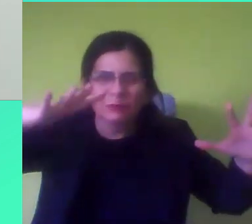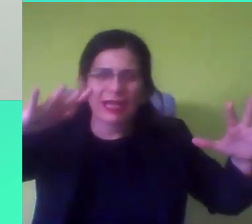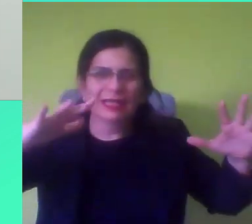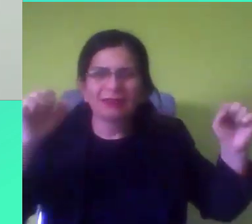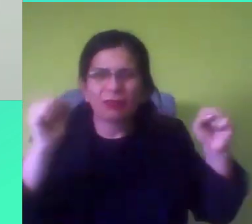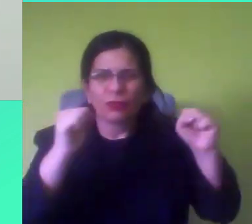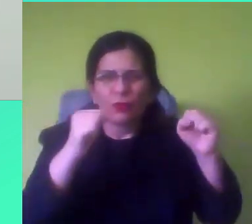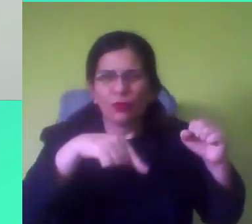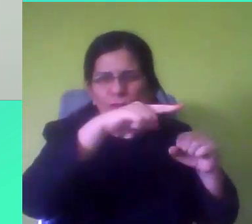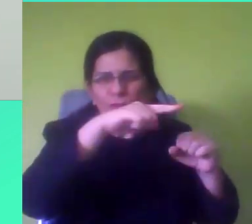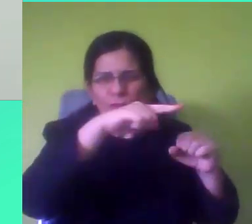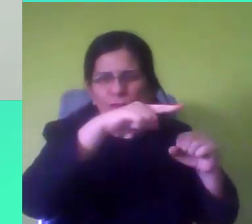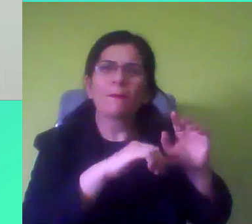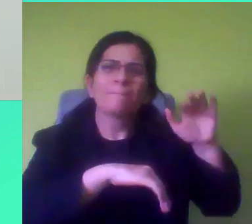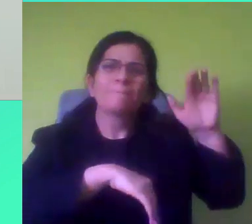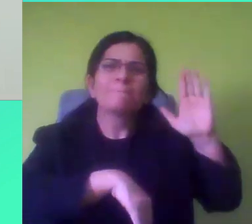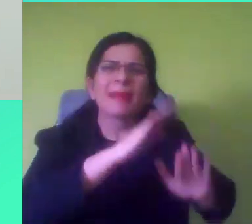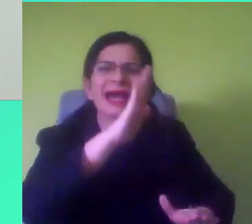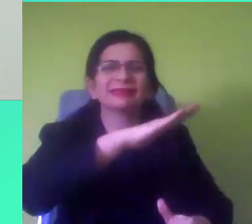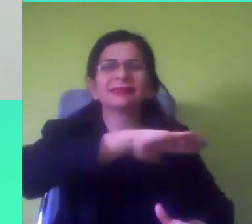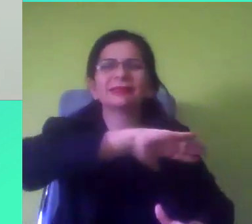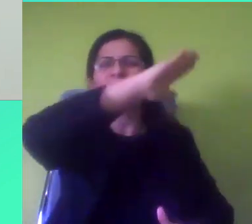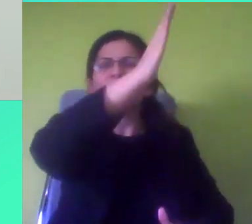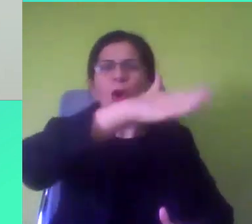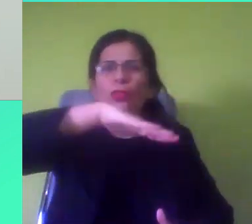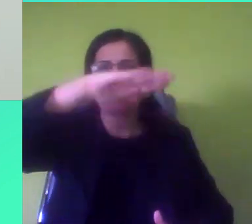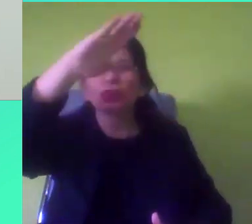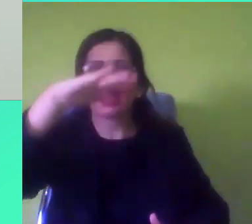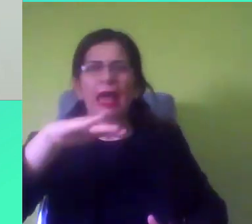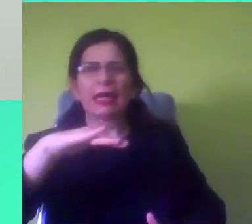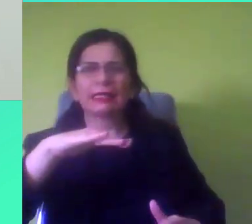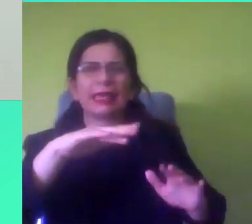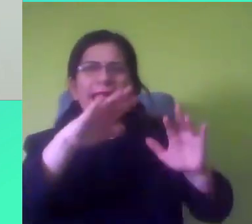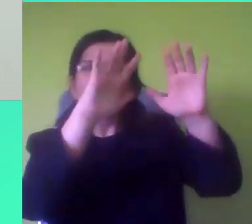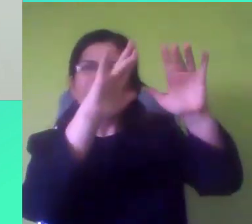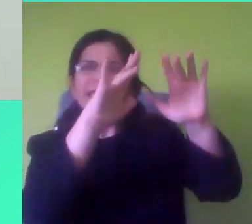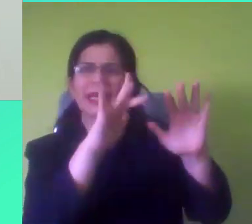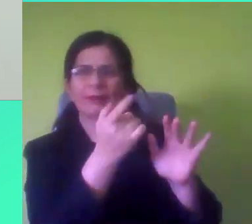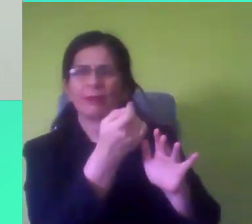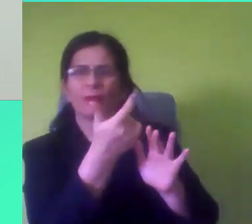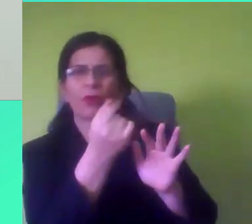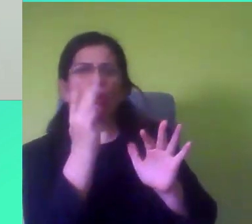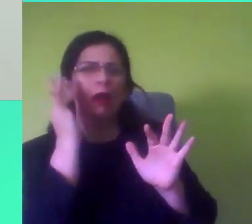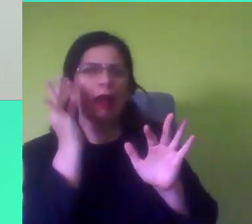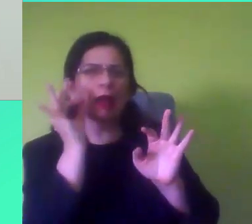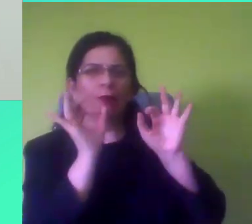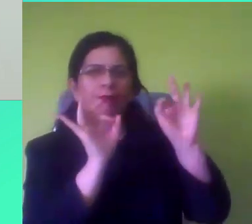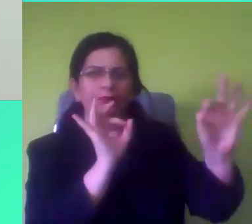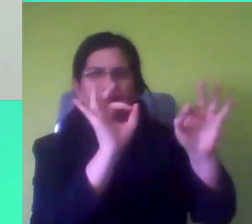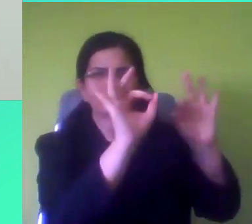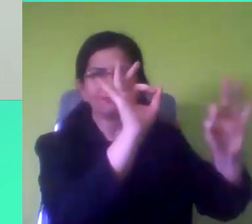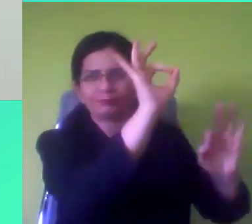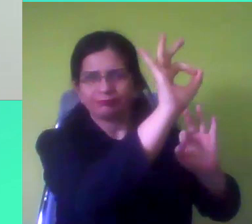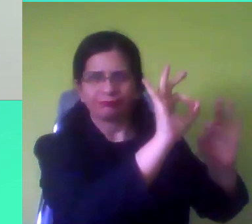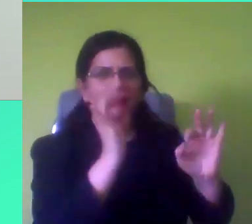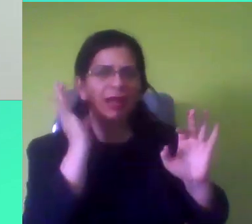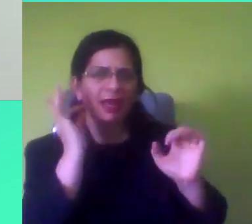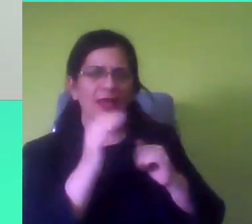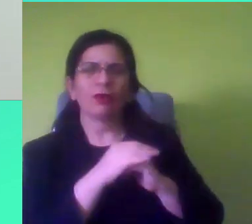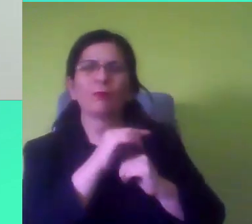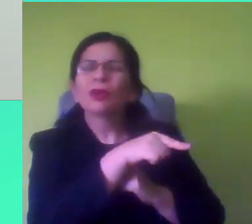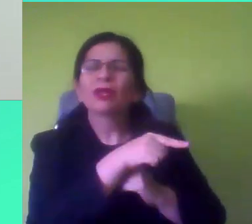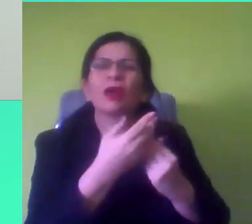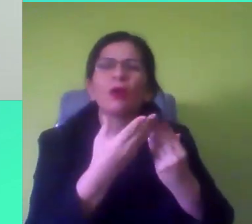glaciares de montaña y manchones de nieve. Debido a los Andes húmedos, aquí las condiciones